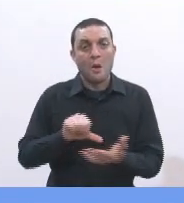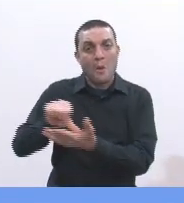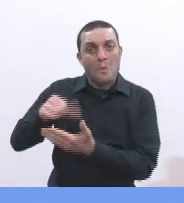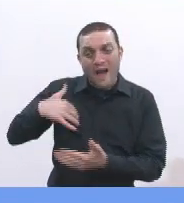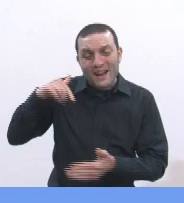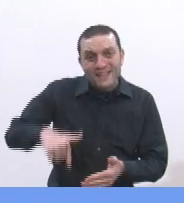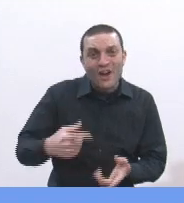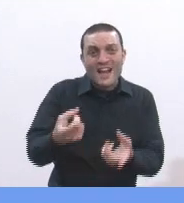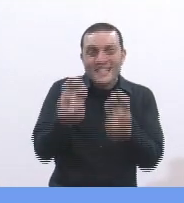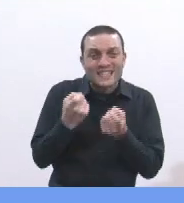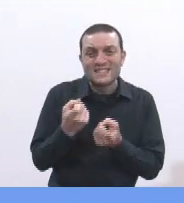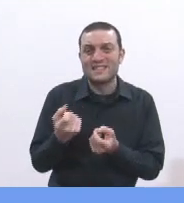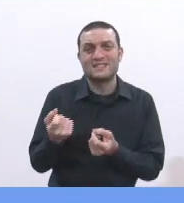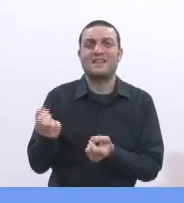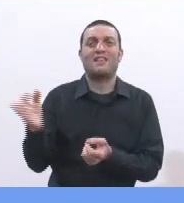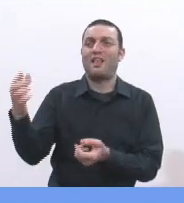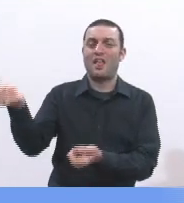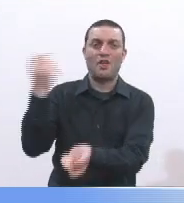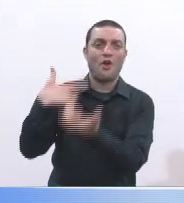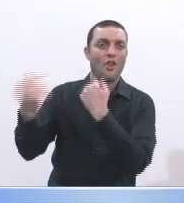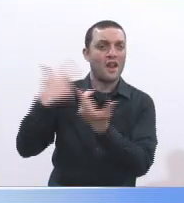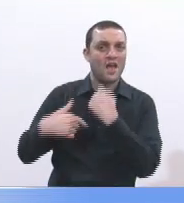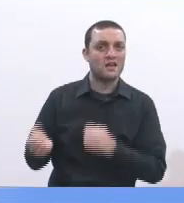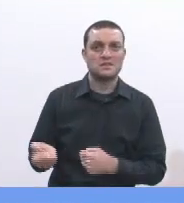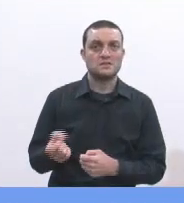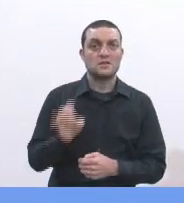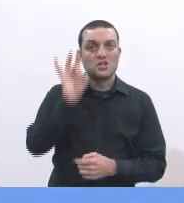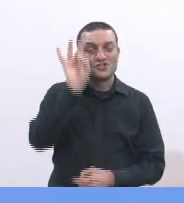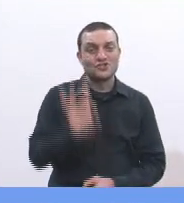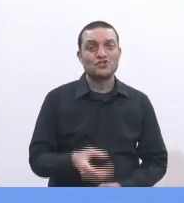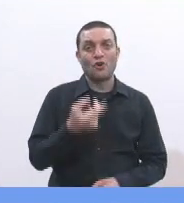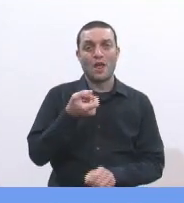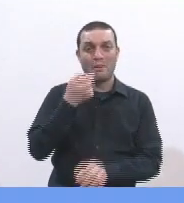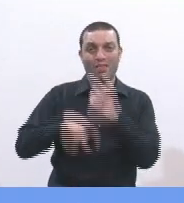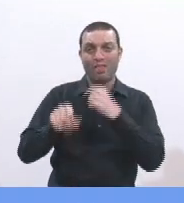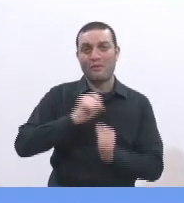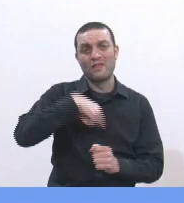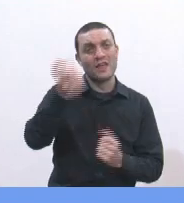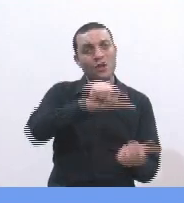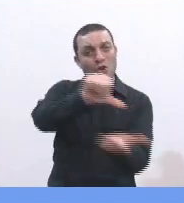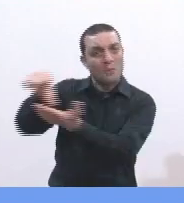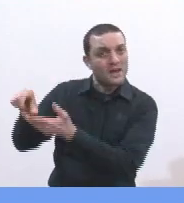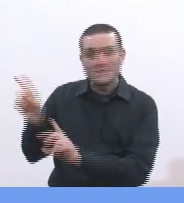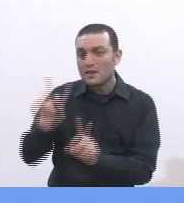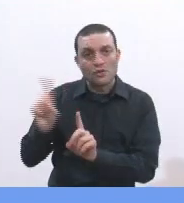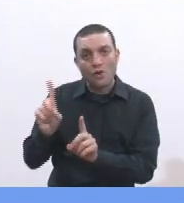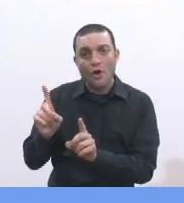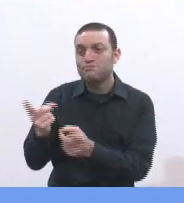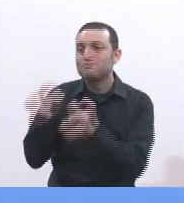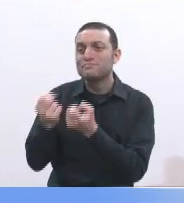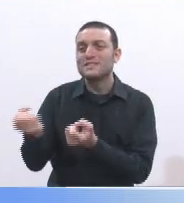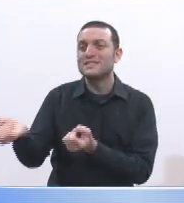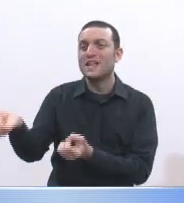cristian no solamente exportar sino como lo hicieron al ser al oficialismo necesitamos que pues traigan las divisas que